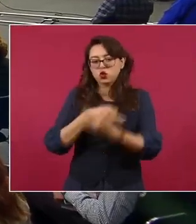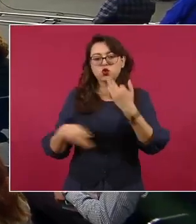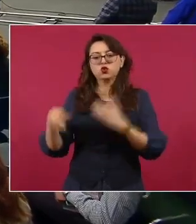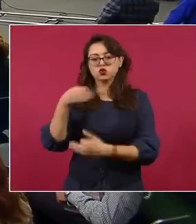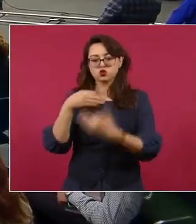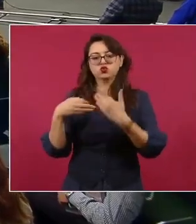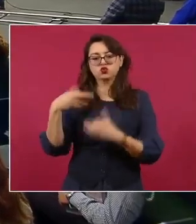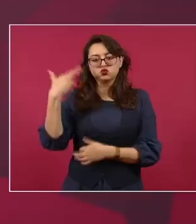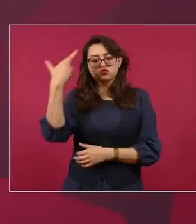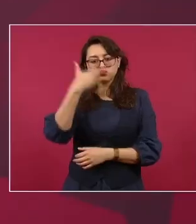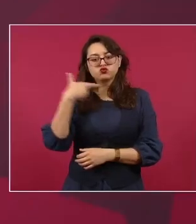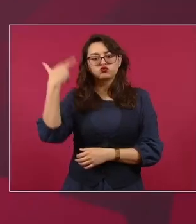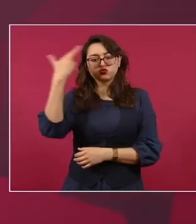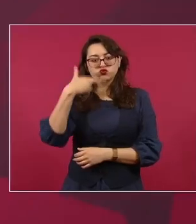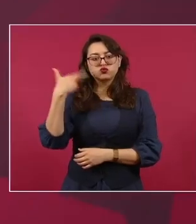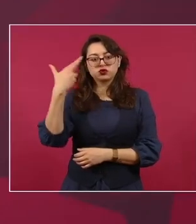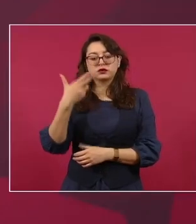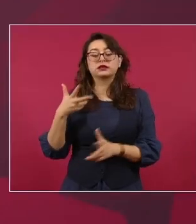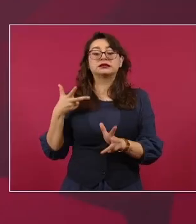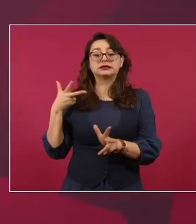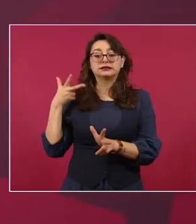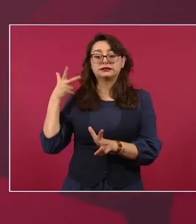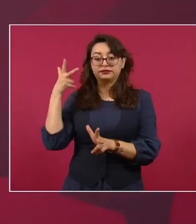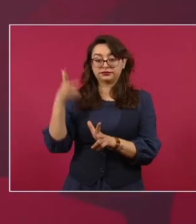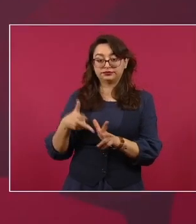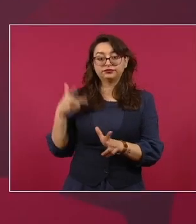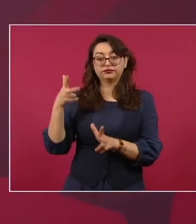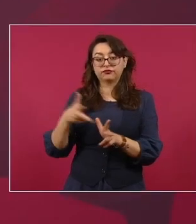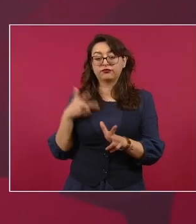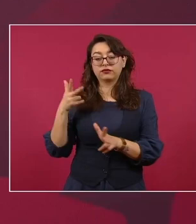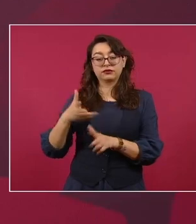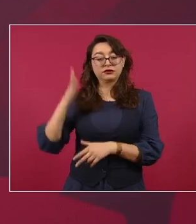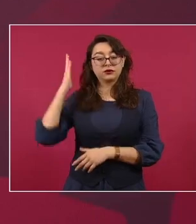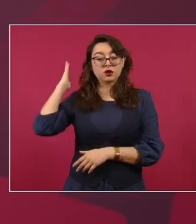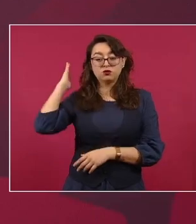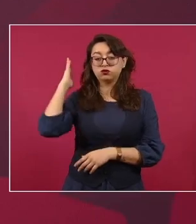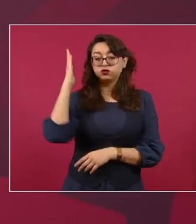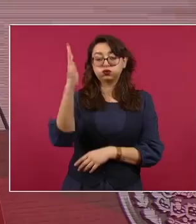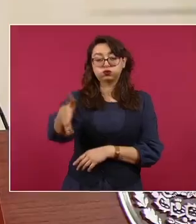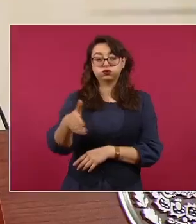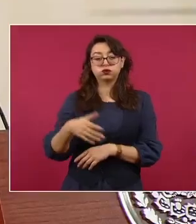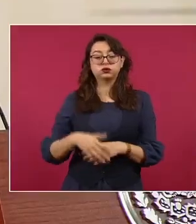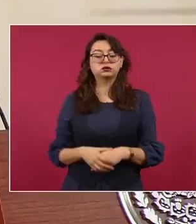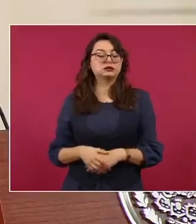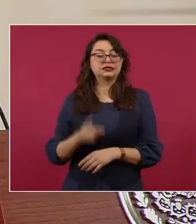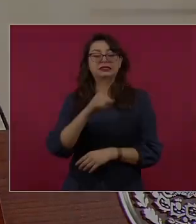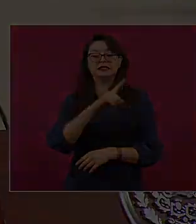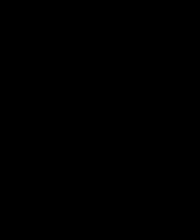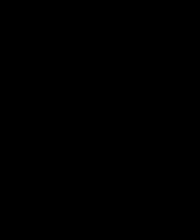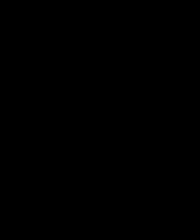Va a poder desplazarse ese tren a 160 kilómetros por hora.